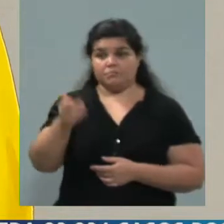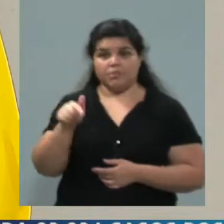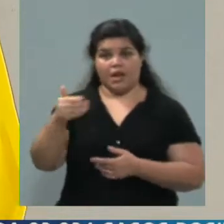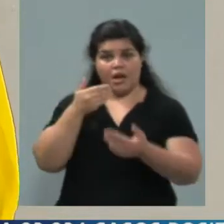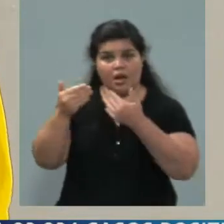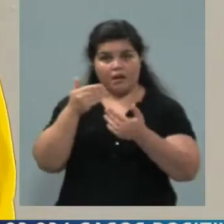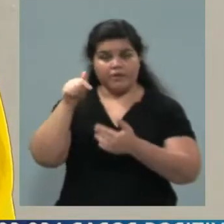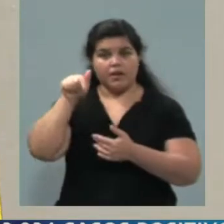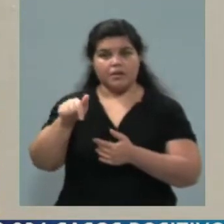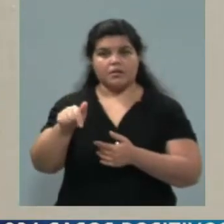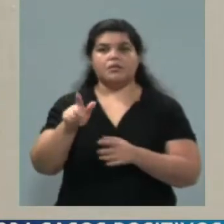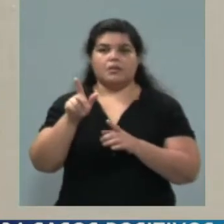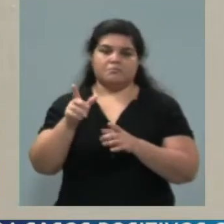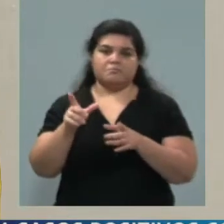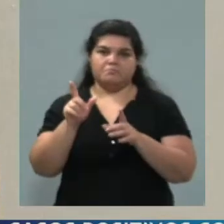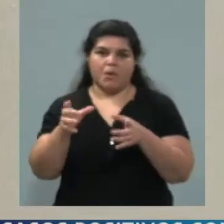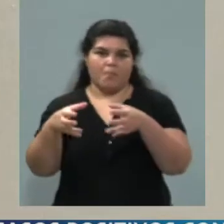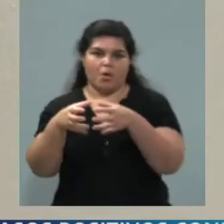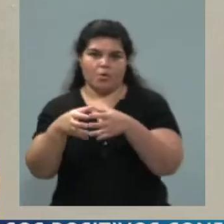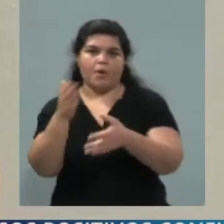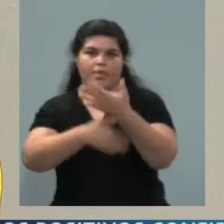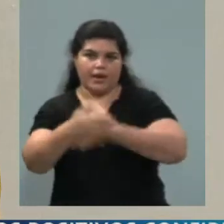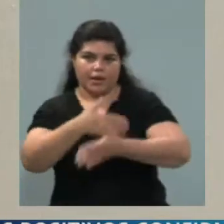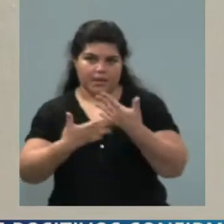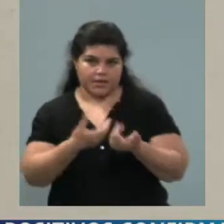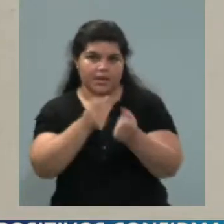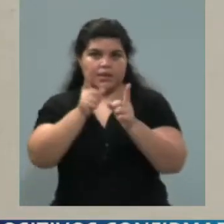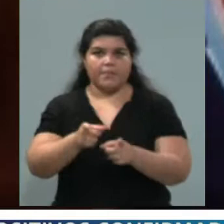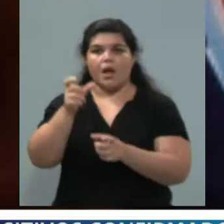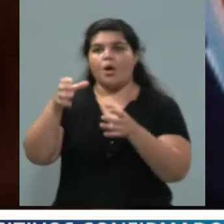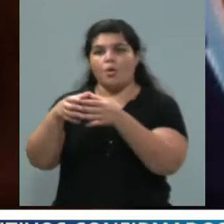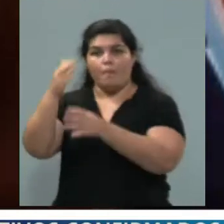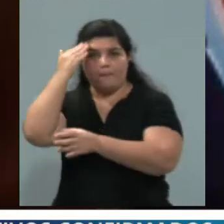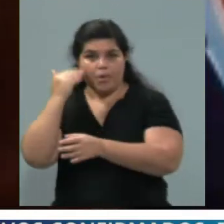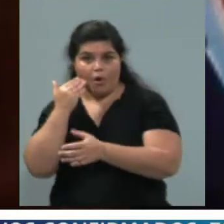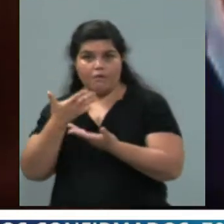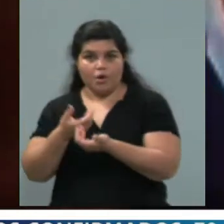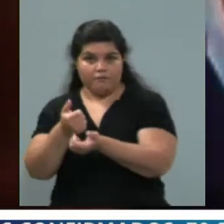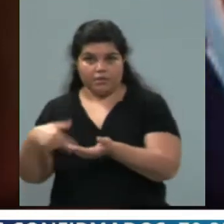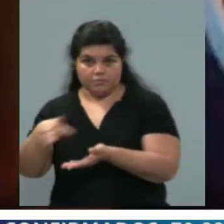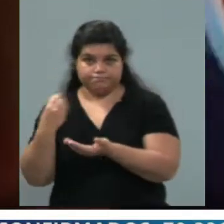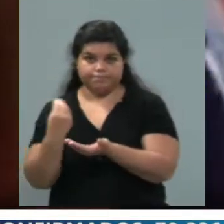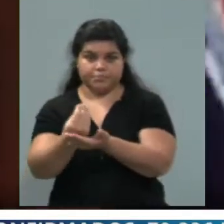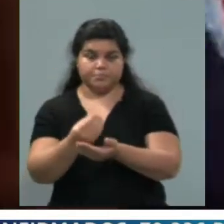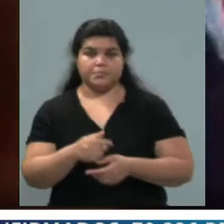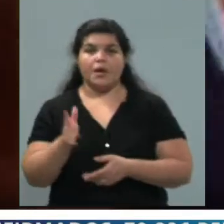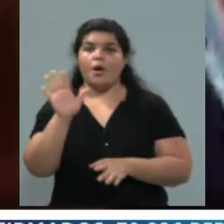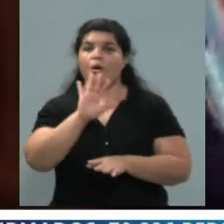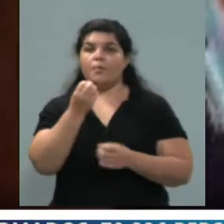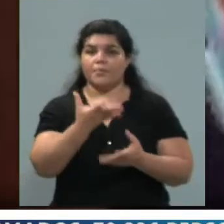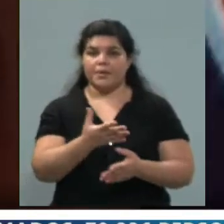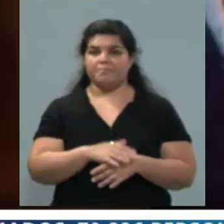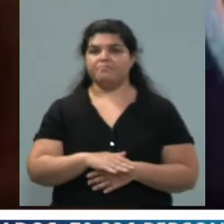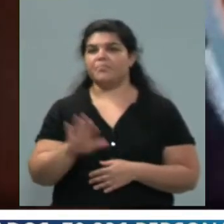derechos a los sobrevivientes del próbolo. Alejandra, ¿qué tal? Bienvenida, buenas tardes. Hola, ¿qué tal? Bueno, muchas gracias por